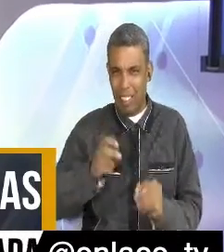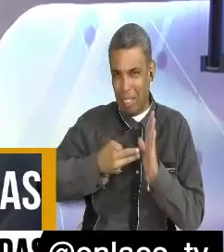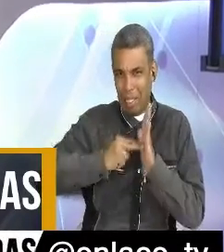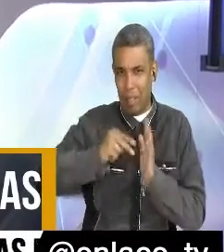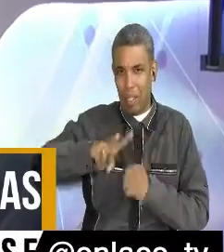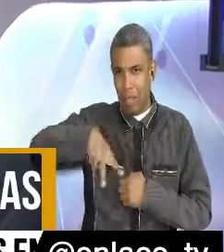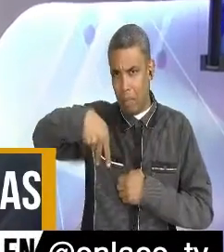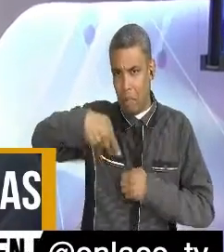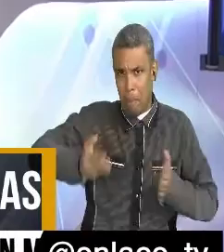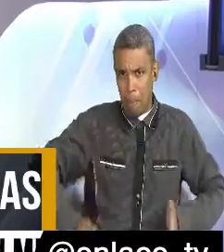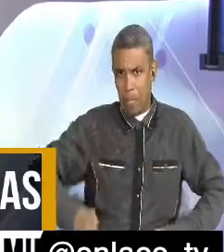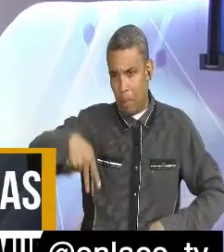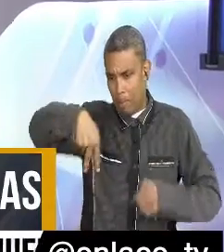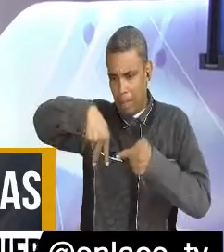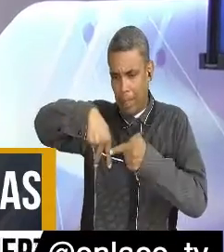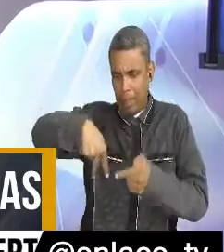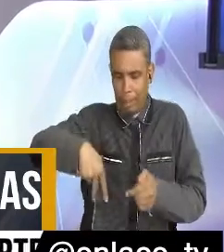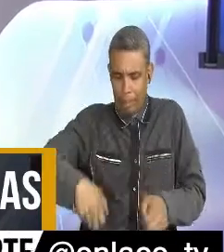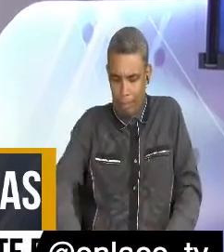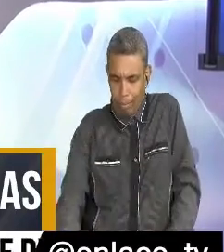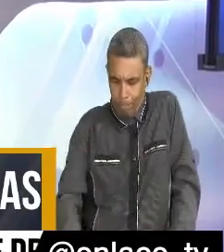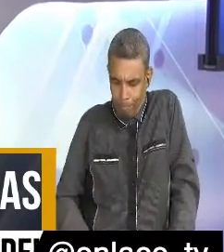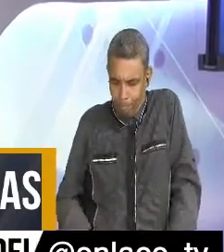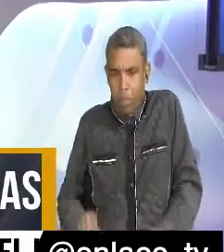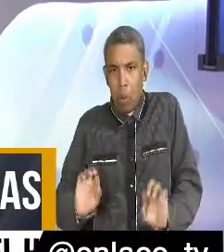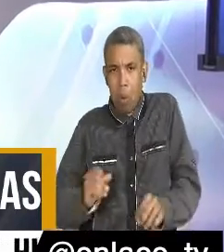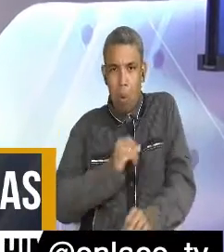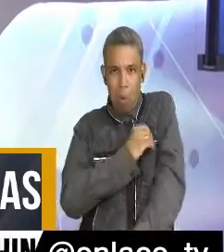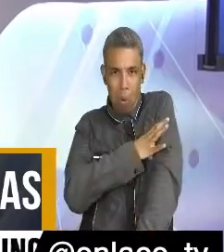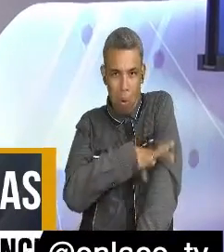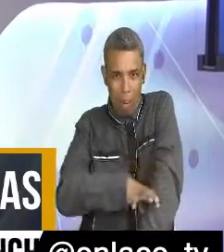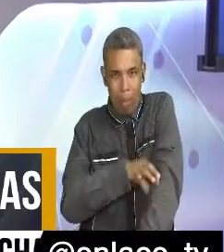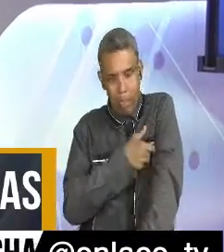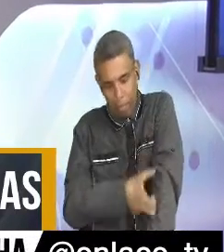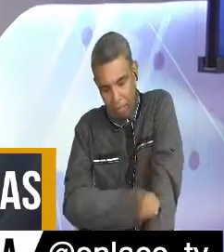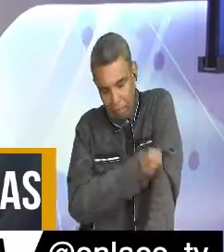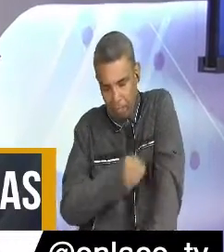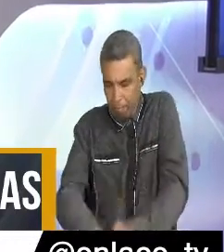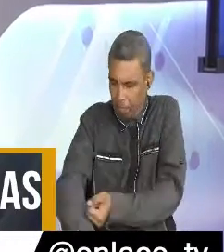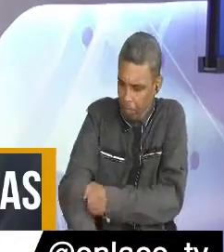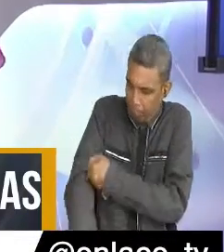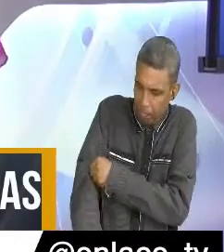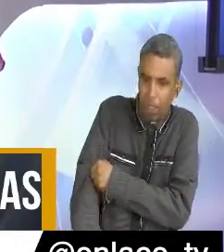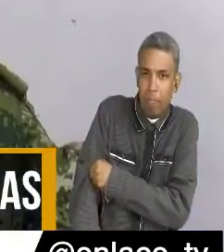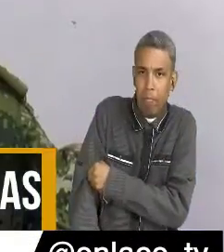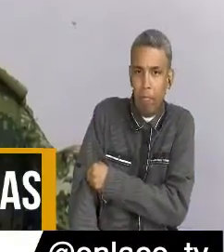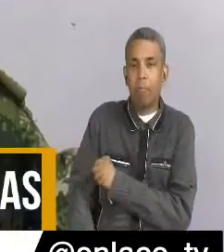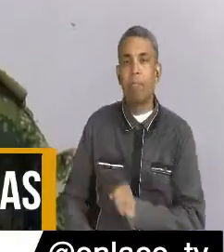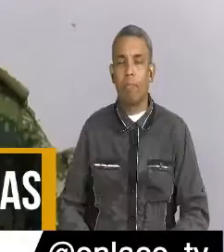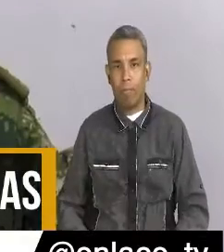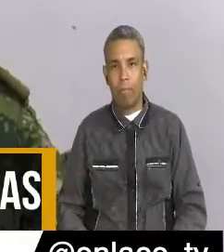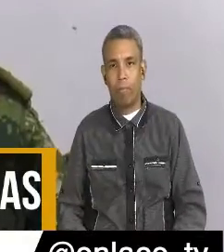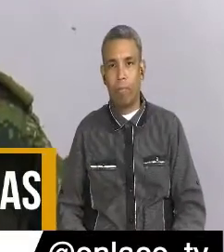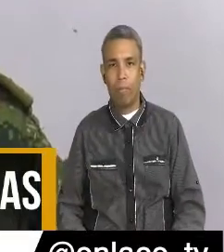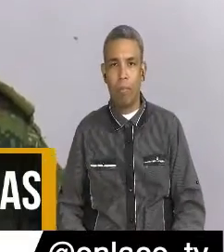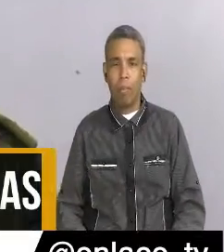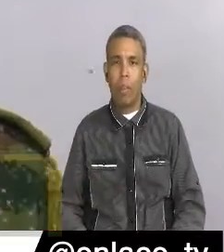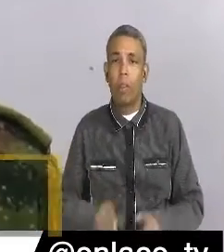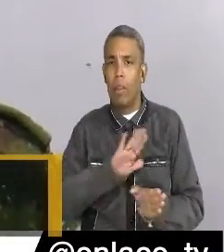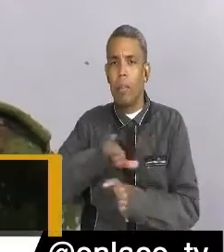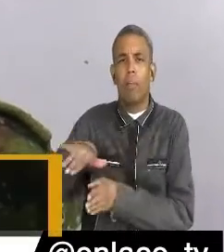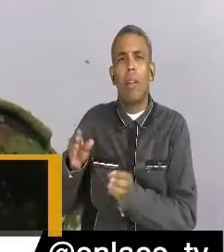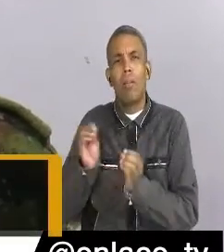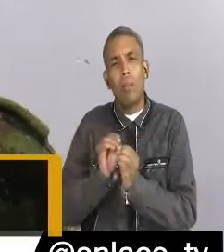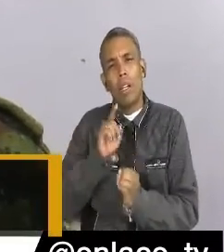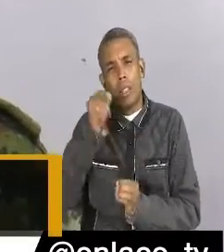están realizando las campañas para recolectar ayudas para los damnificados de Mocoa. ¿Dónde están ubicados ustedes? Sí, pues el Ejército, nos